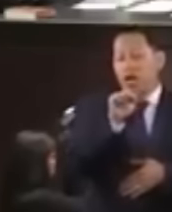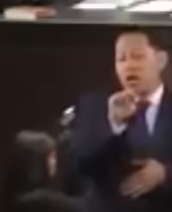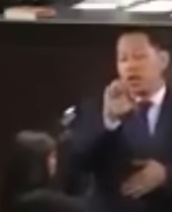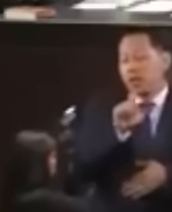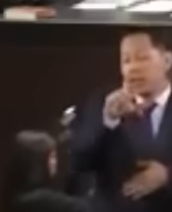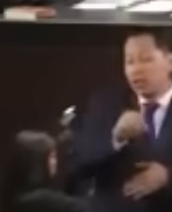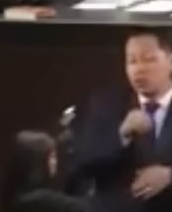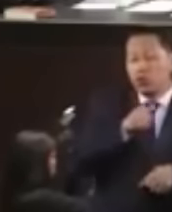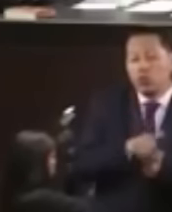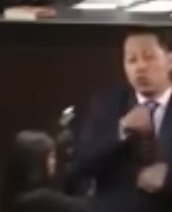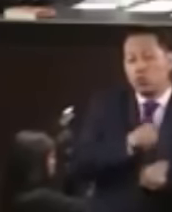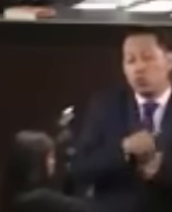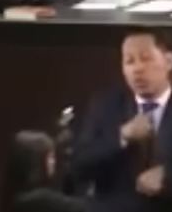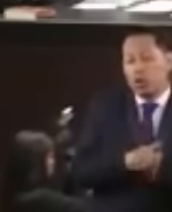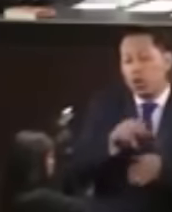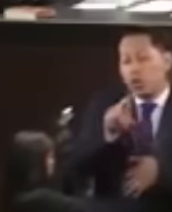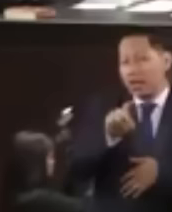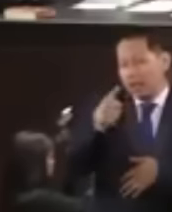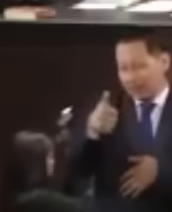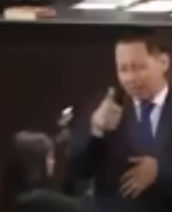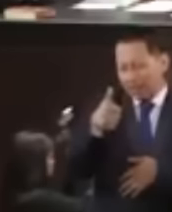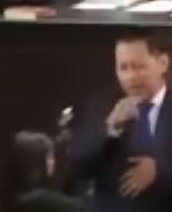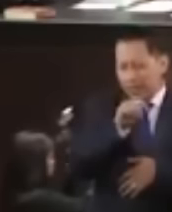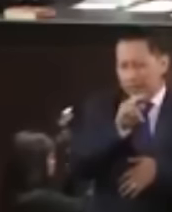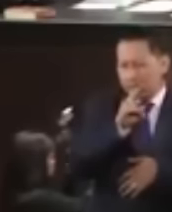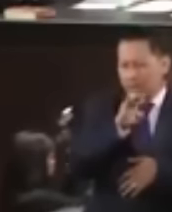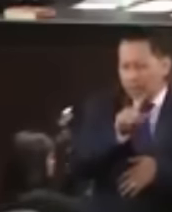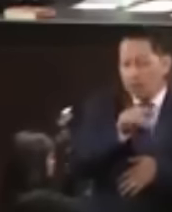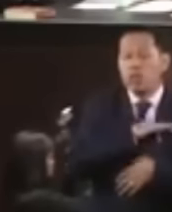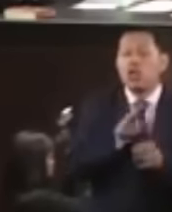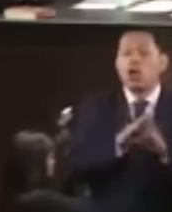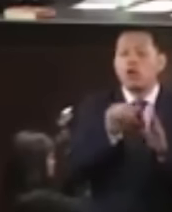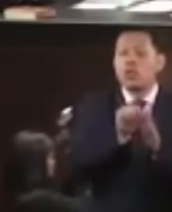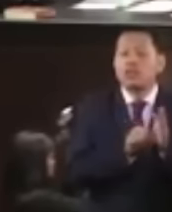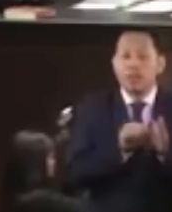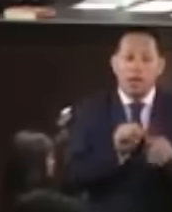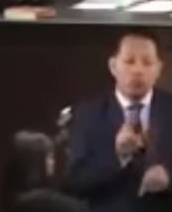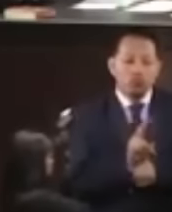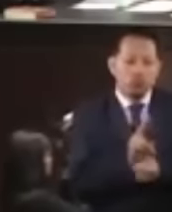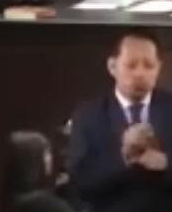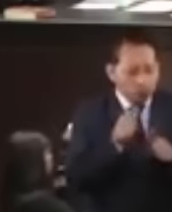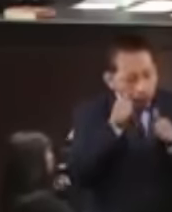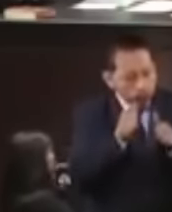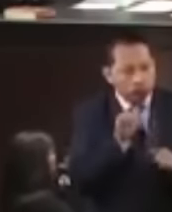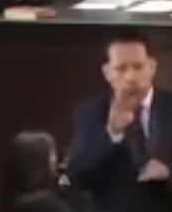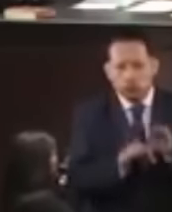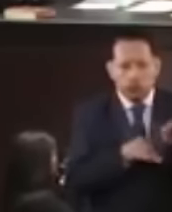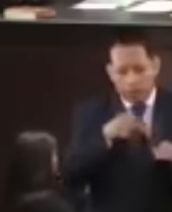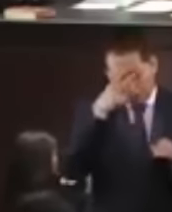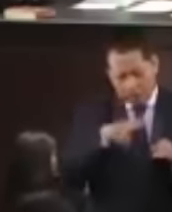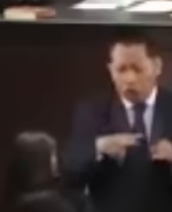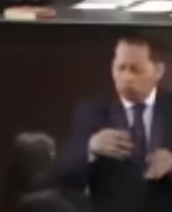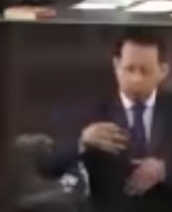El anexo transversal número 36 representa al sistema de cuidados del cual va a ser una realidad en nuestro